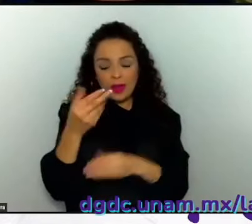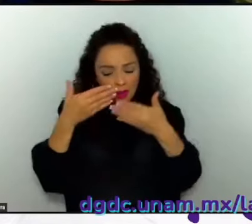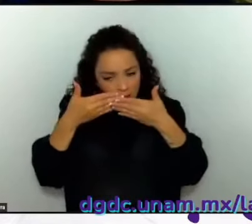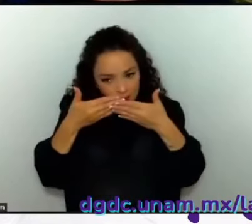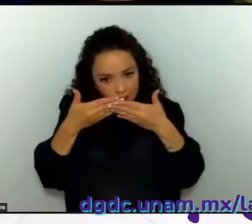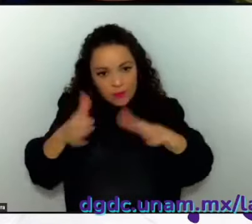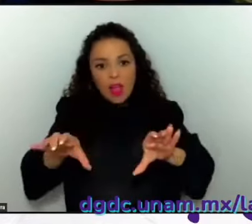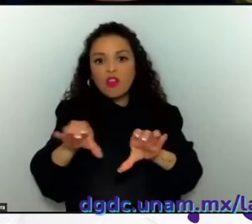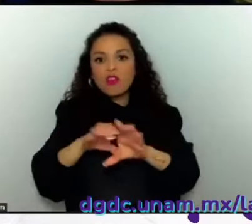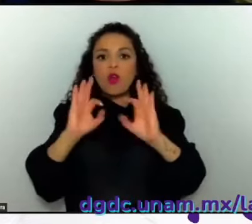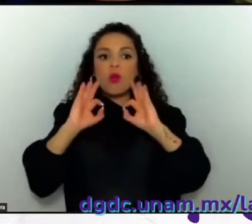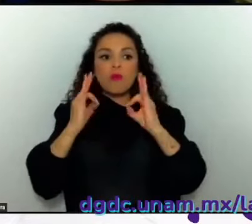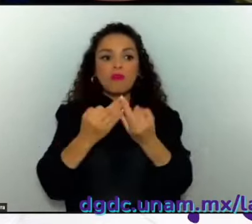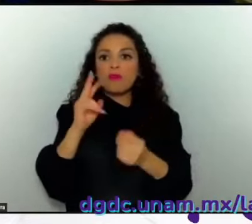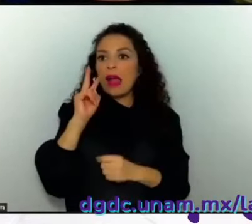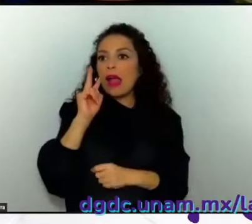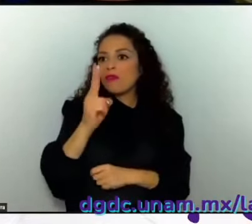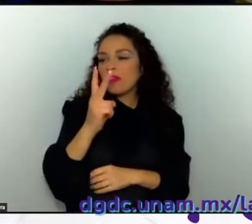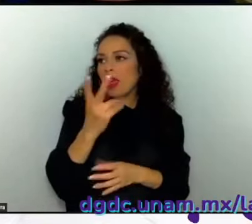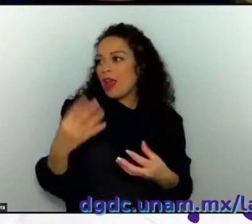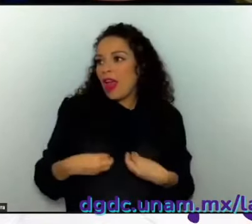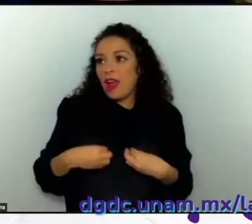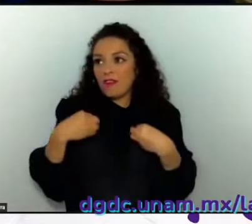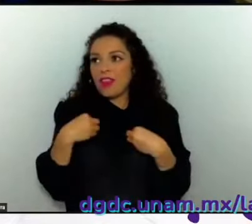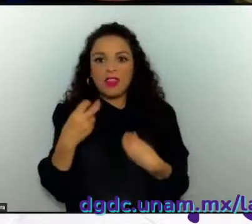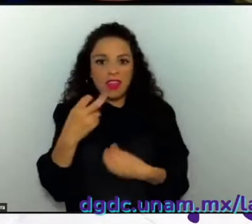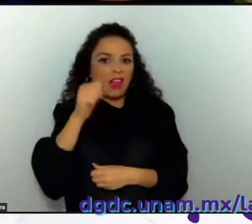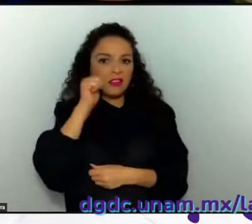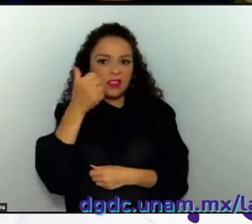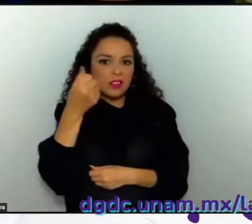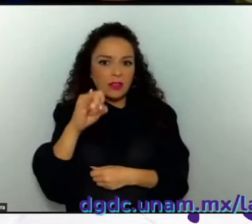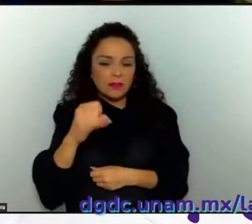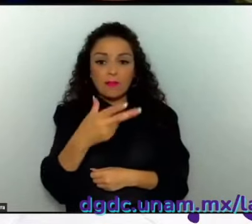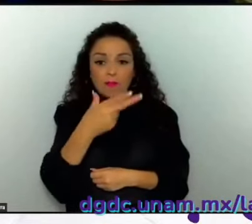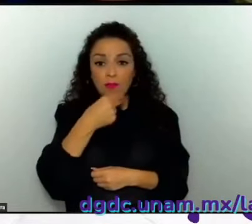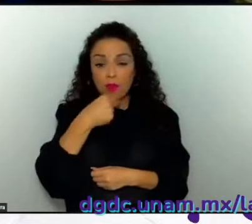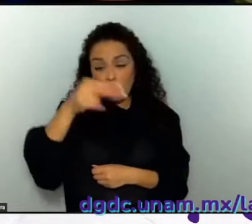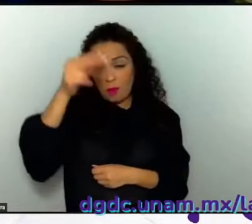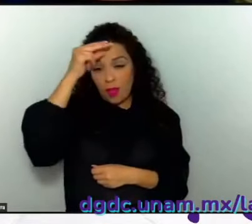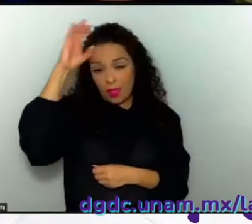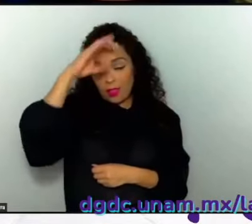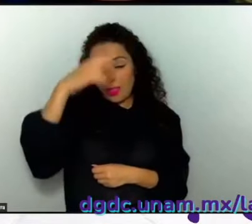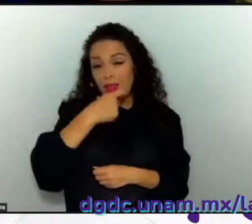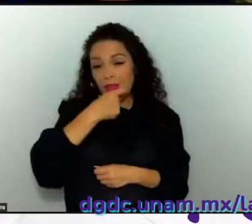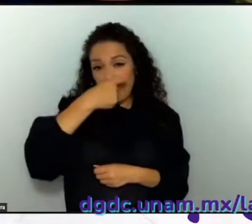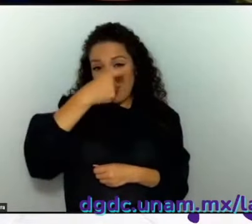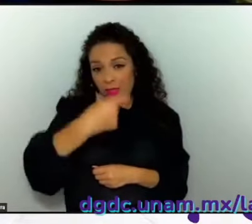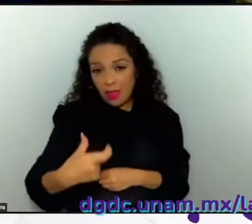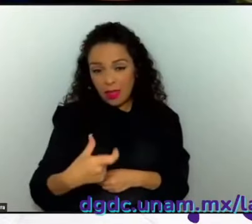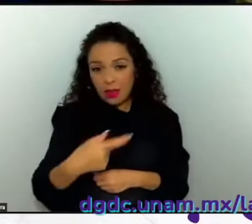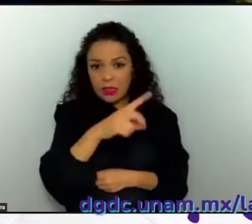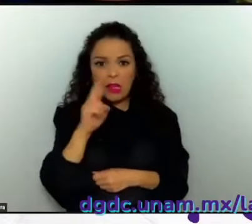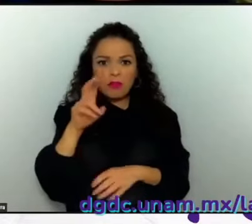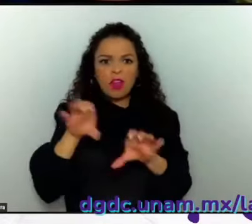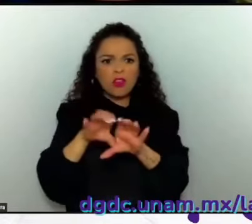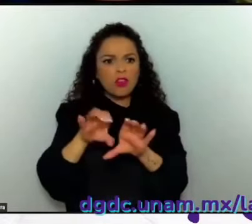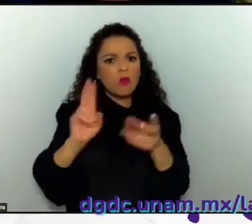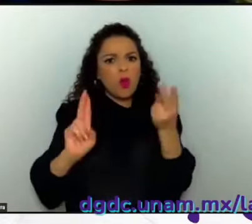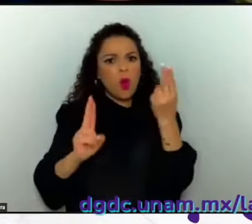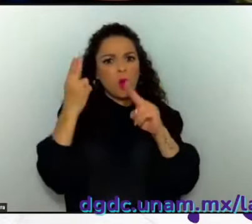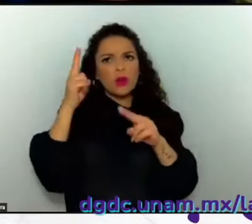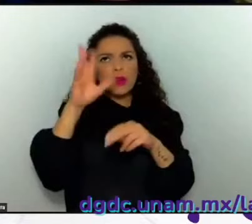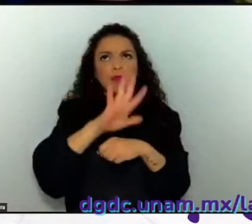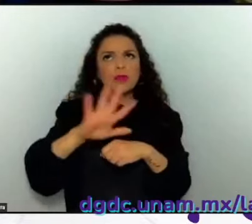cosas, ¿no? Y esto siempre ha pasado, ¿no? O sea, te digo, Einstein estaba renuente a aceptar la expansión del universo durante un tiempo porque tenía esta